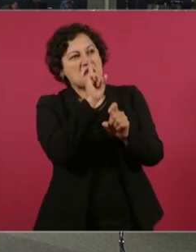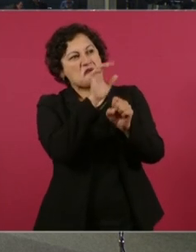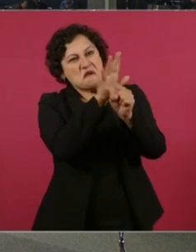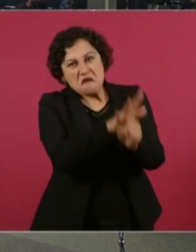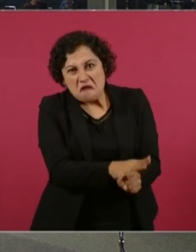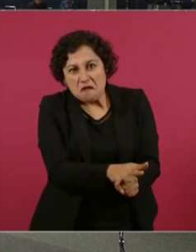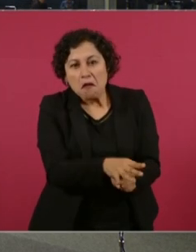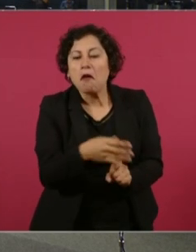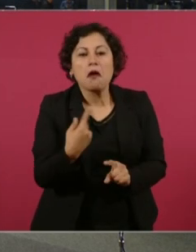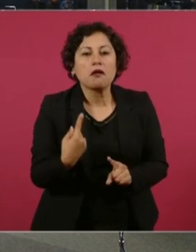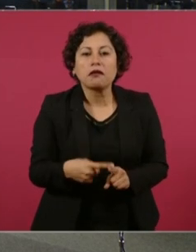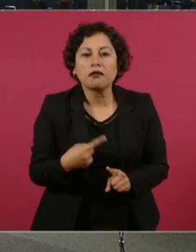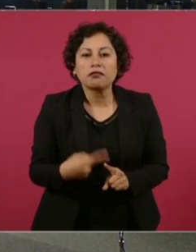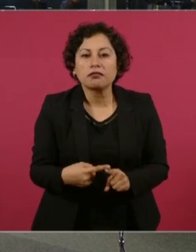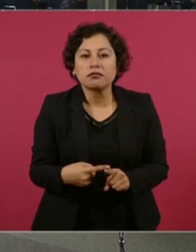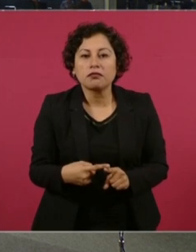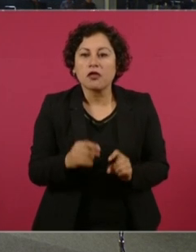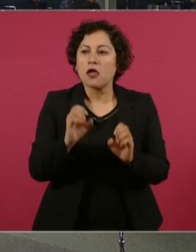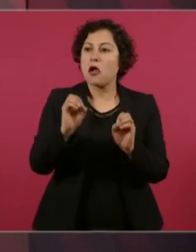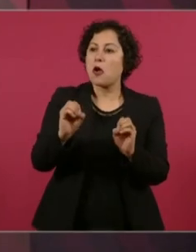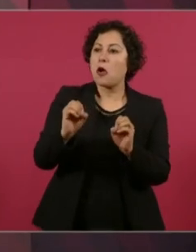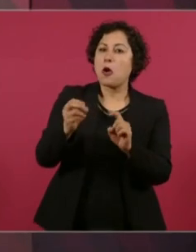¿A quién hemos desaparecido?